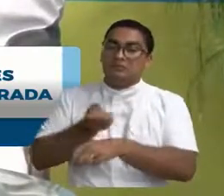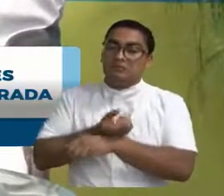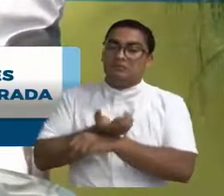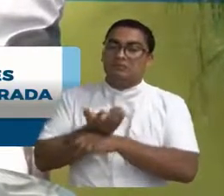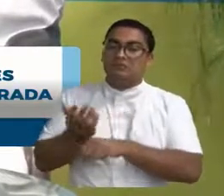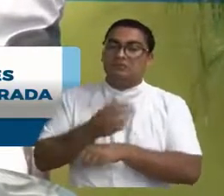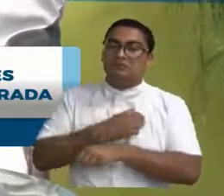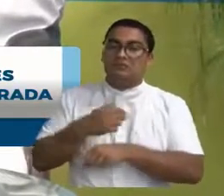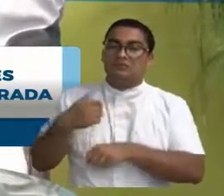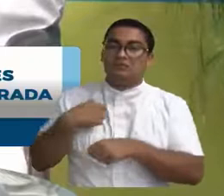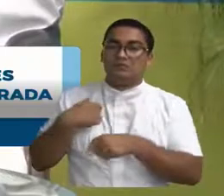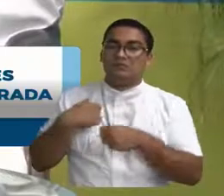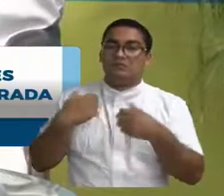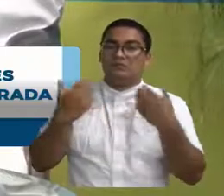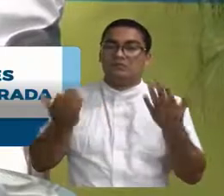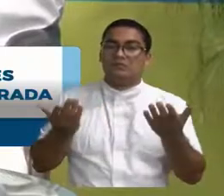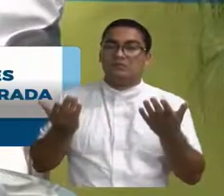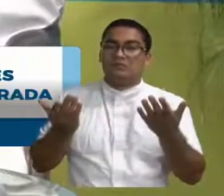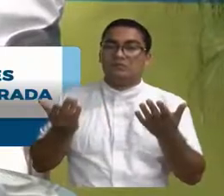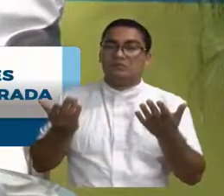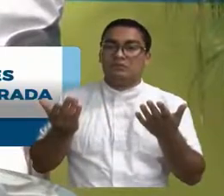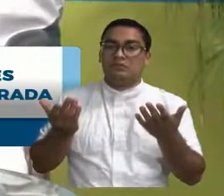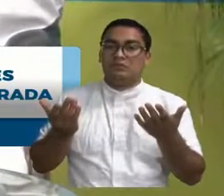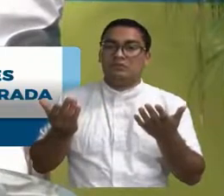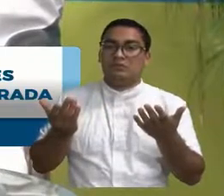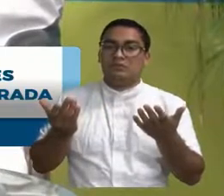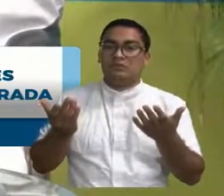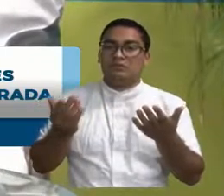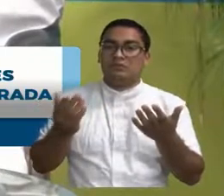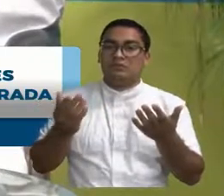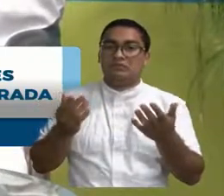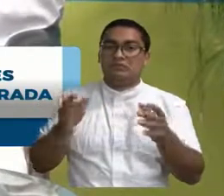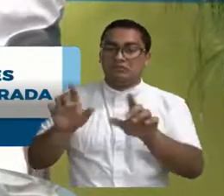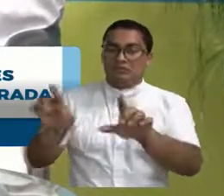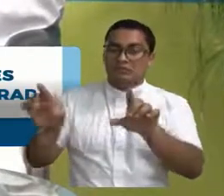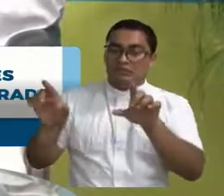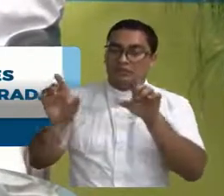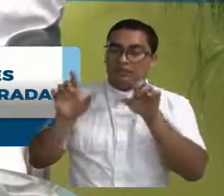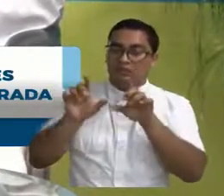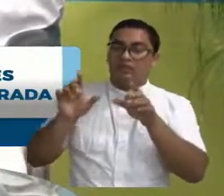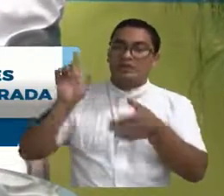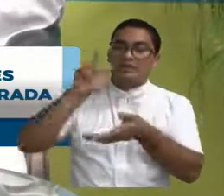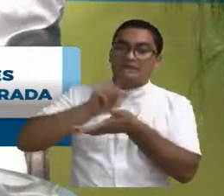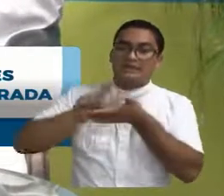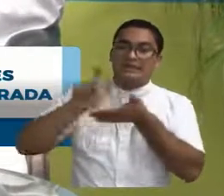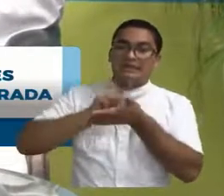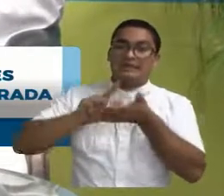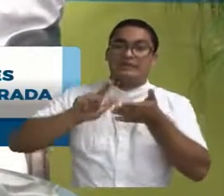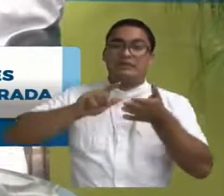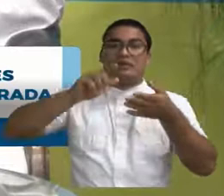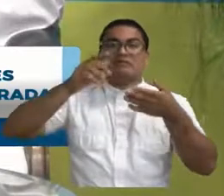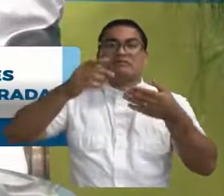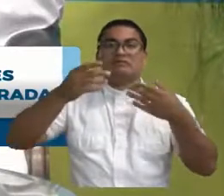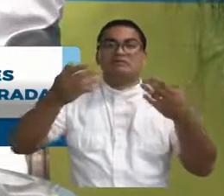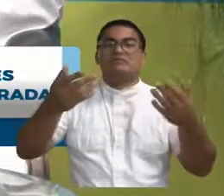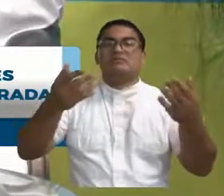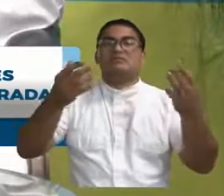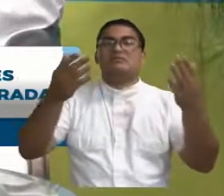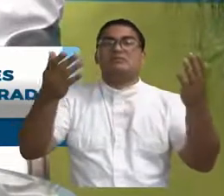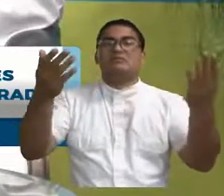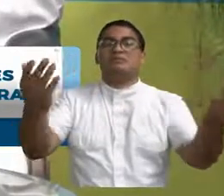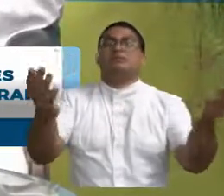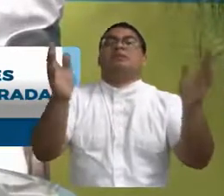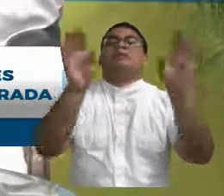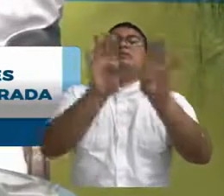abundante líquido, la limpieza también del ambiente, por ejemplo, abrir las ventanas, y eso nos va a ayudar un poco a disminuir